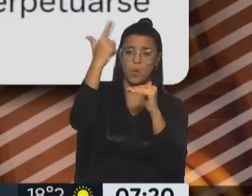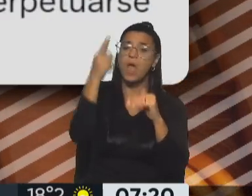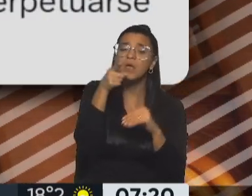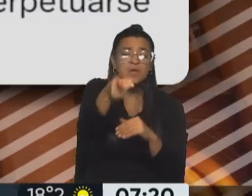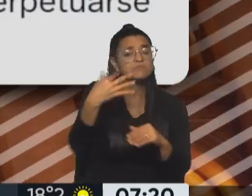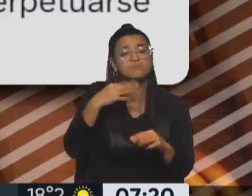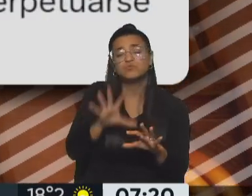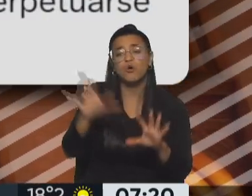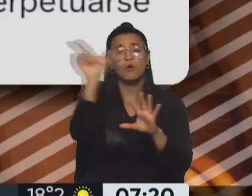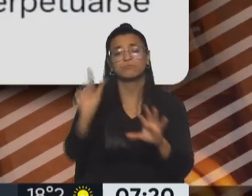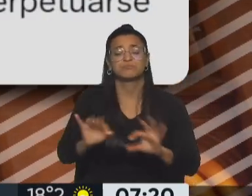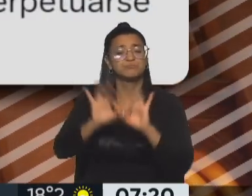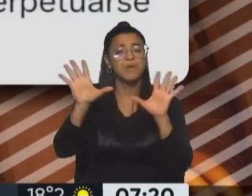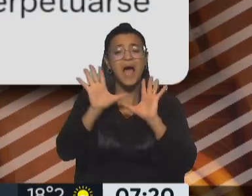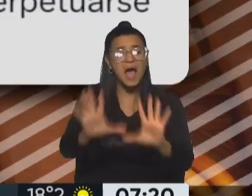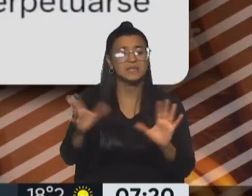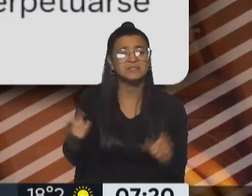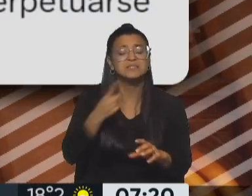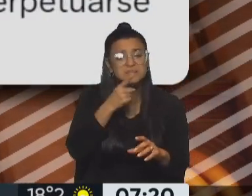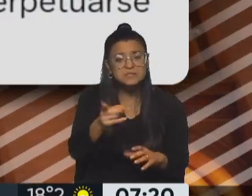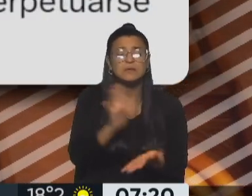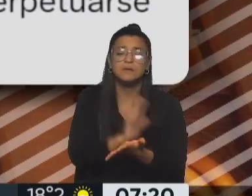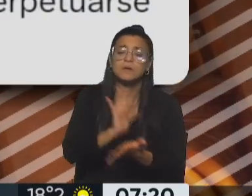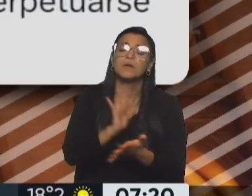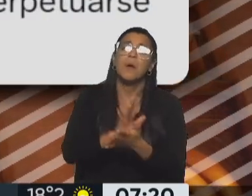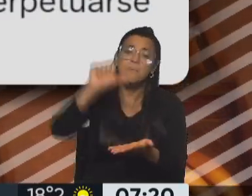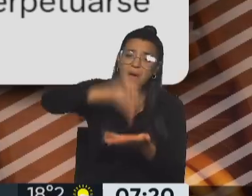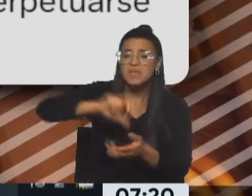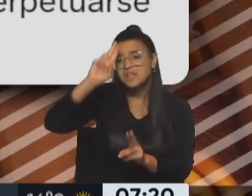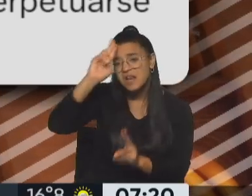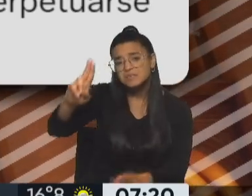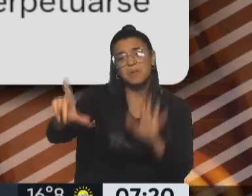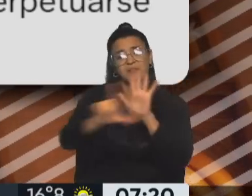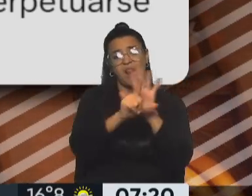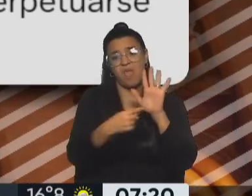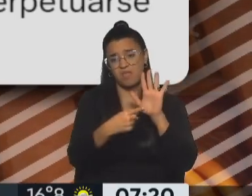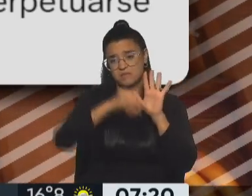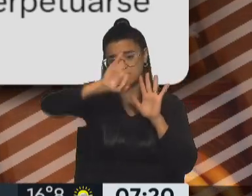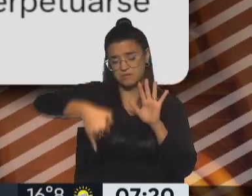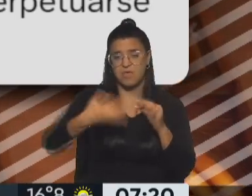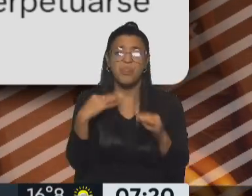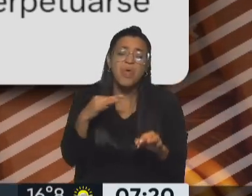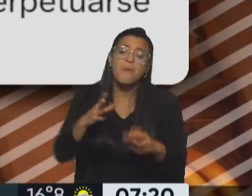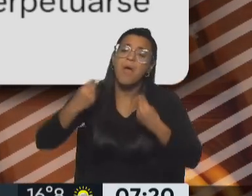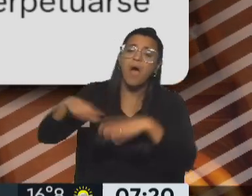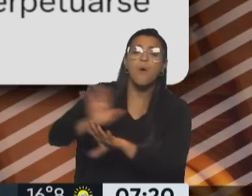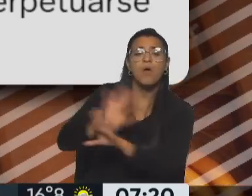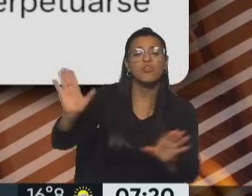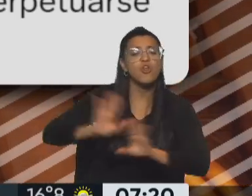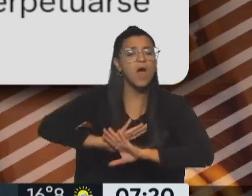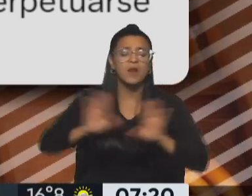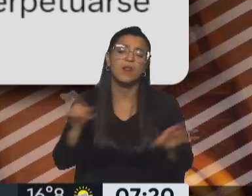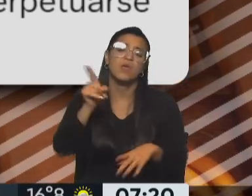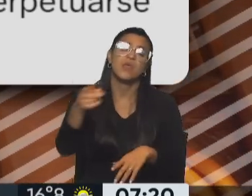nuestra República. La decisión de la Corte es la que corresponde a un país que respeta la legalidad. Hay que abandonar para siempre,